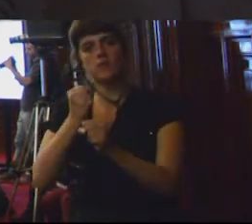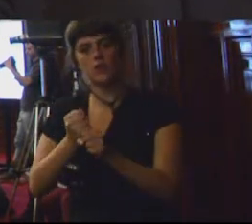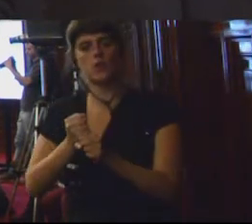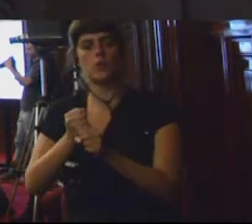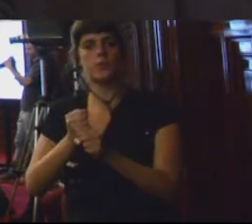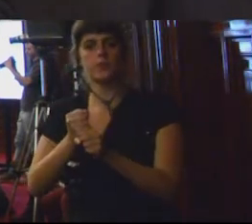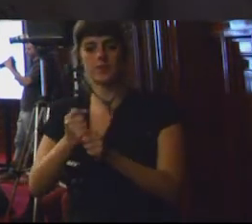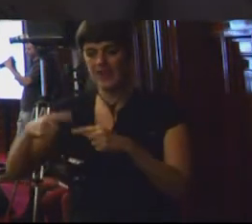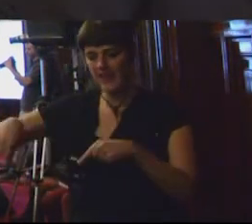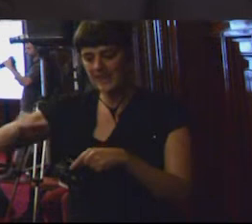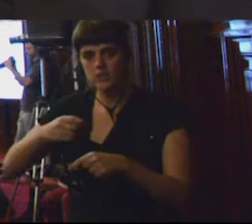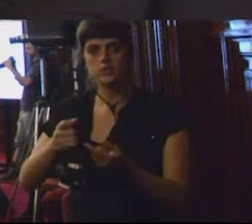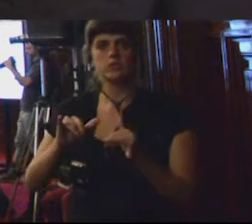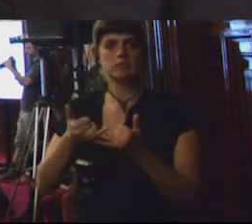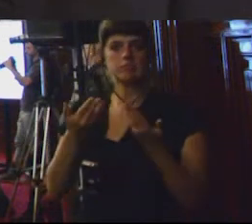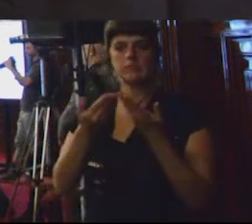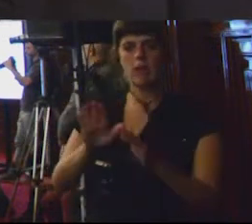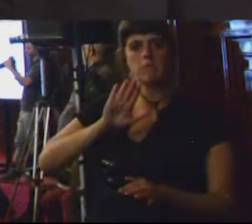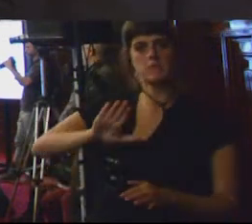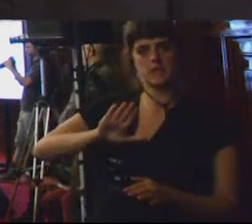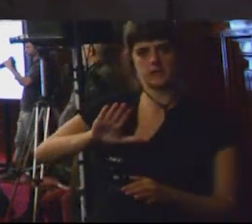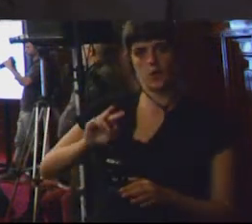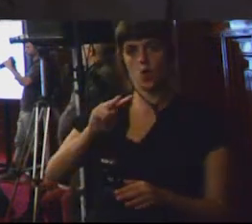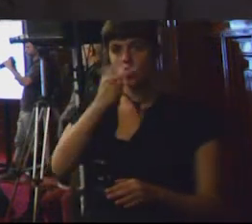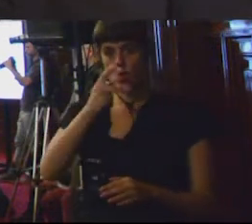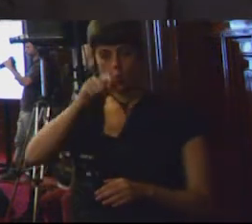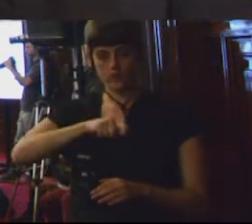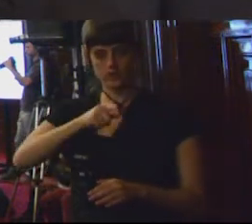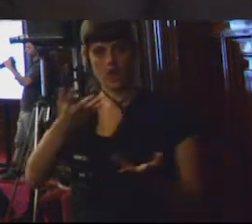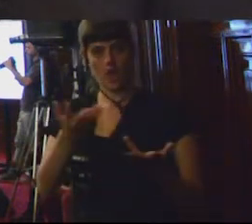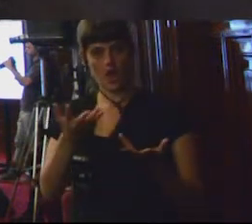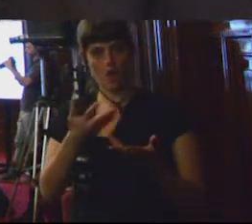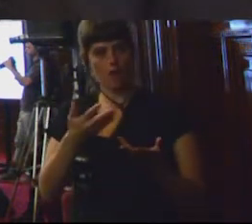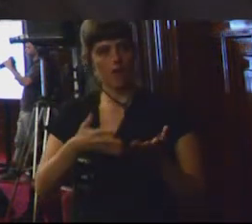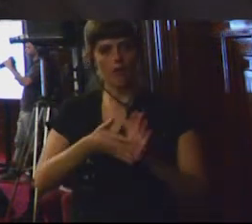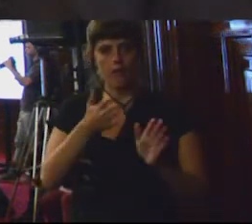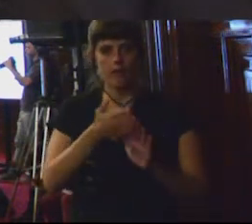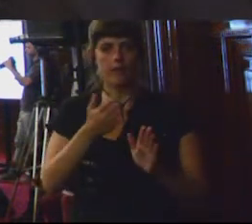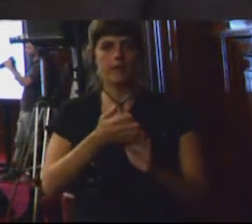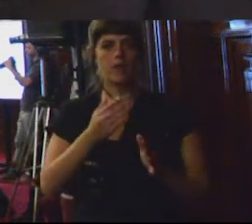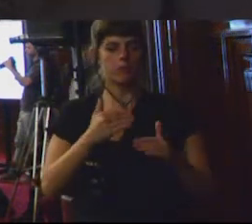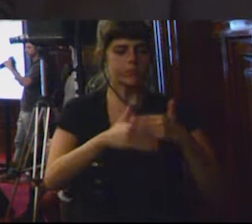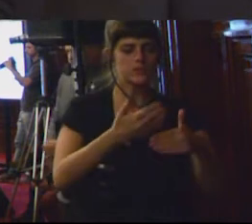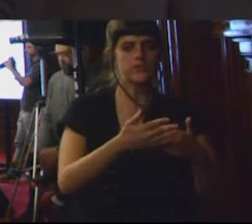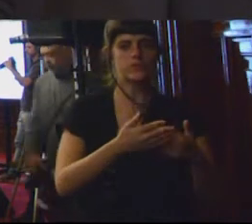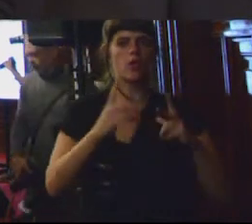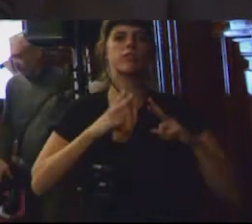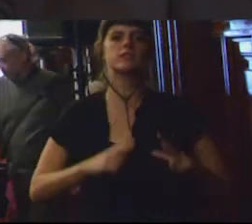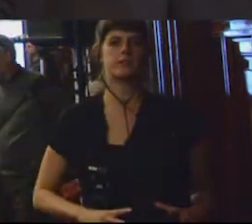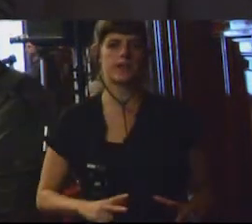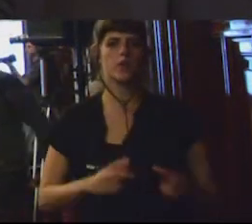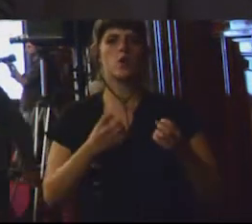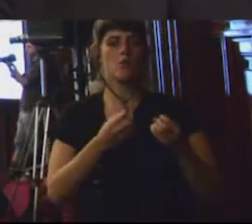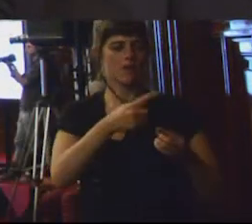ser amenazados. Dos jueces responden actualmente a procedimientos disciplinarios por haberse posicionado en